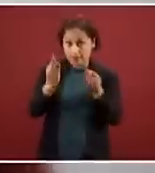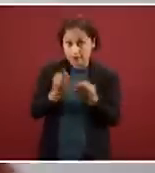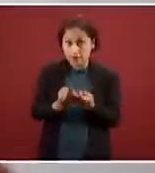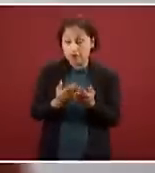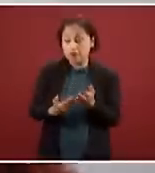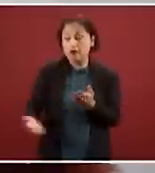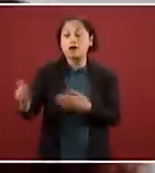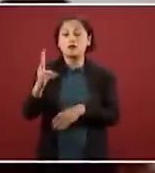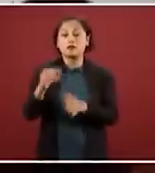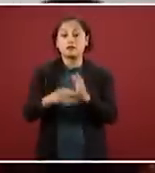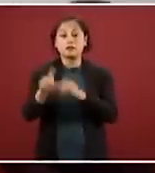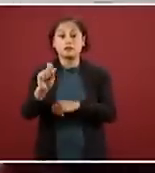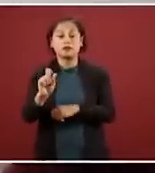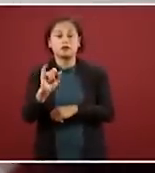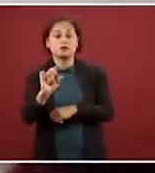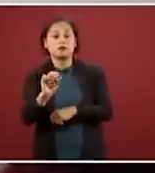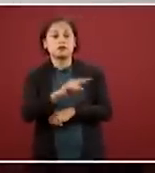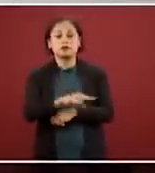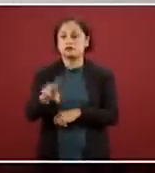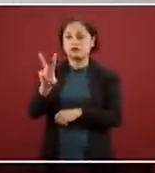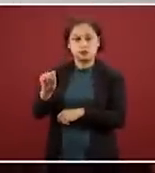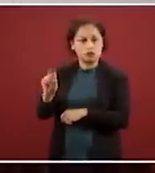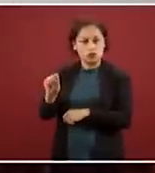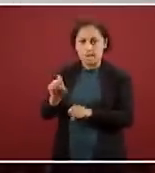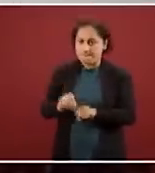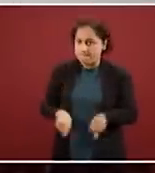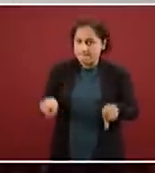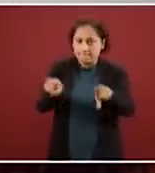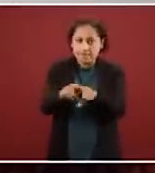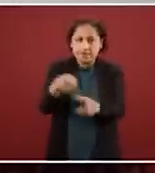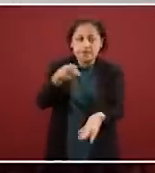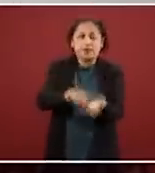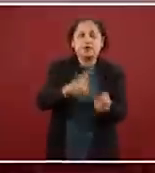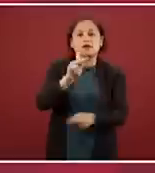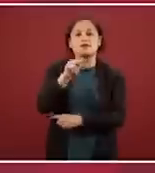no, es la misma estrategia que está en el plan de desarrollo,